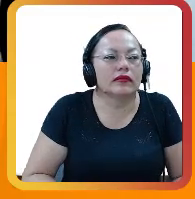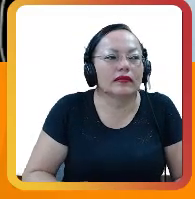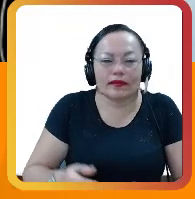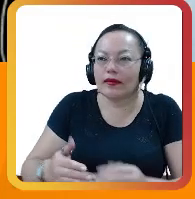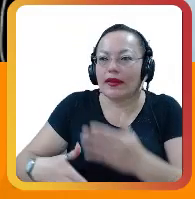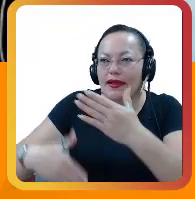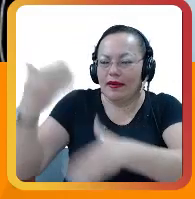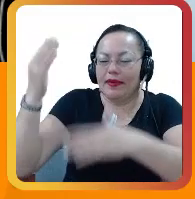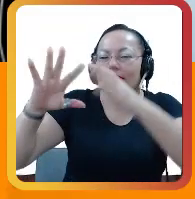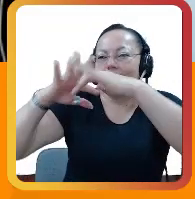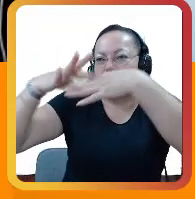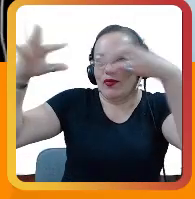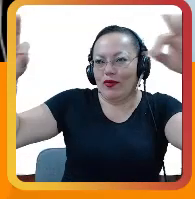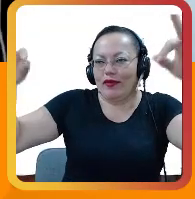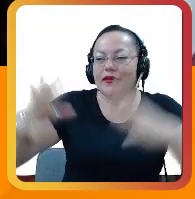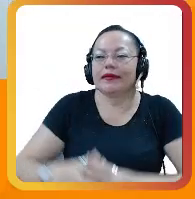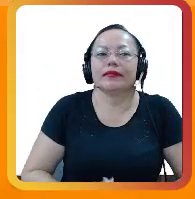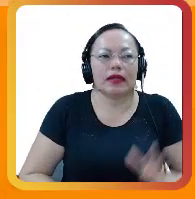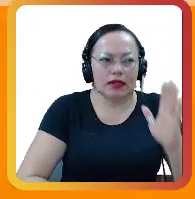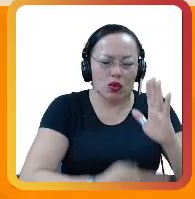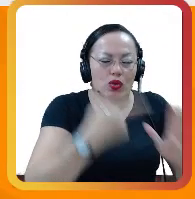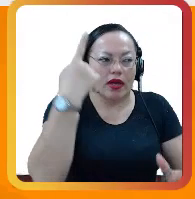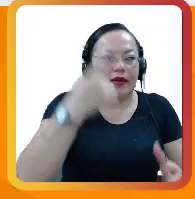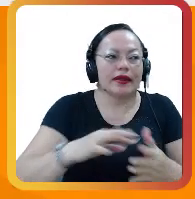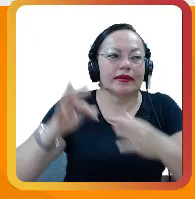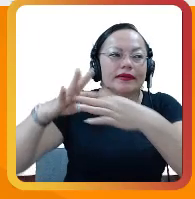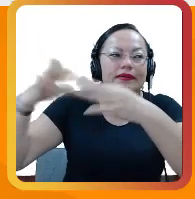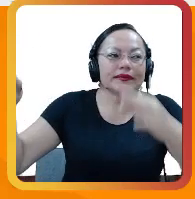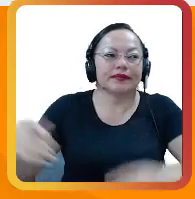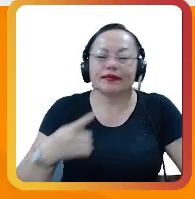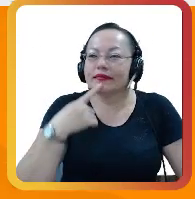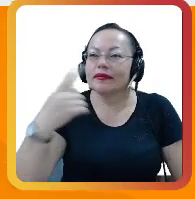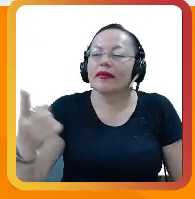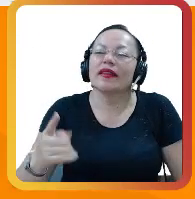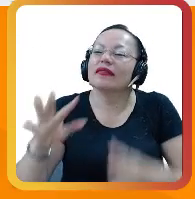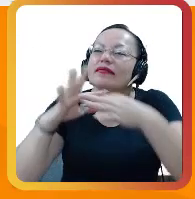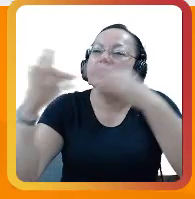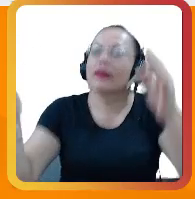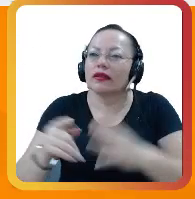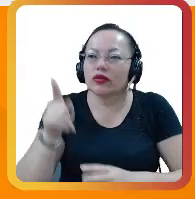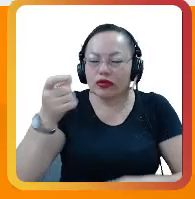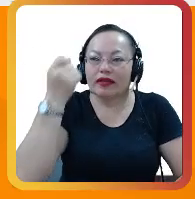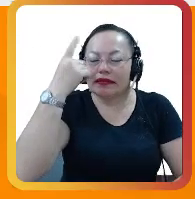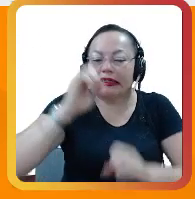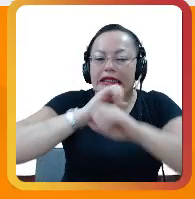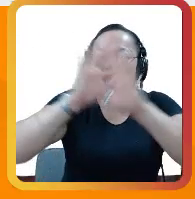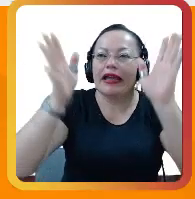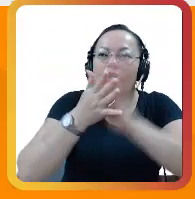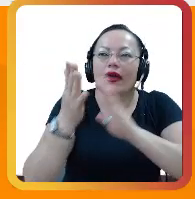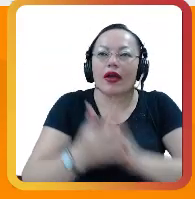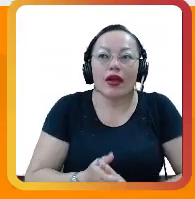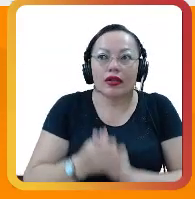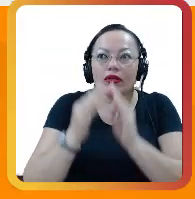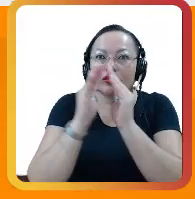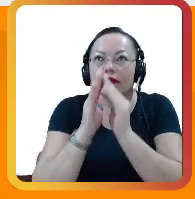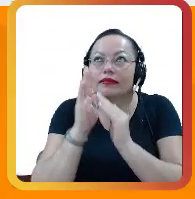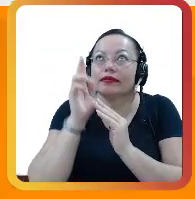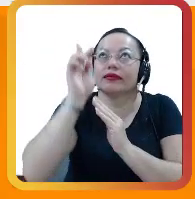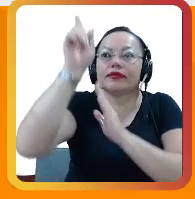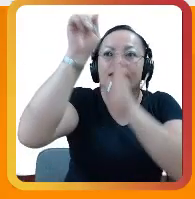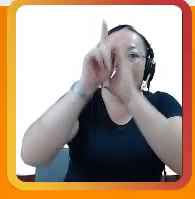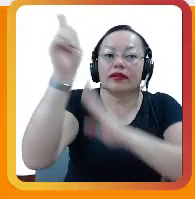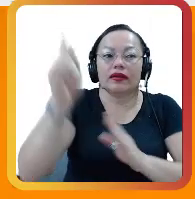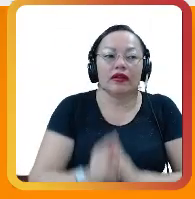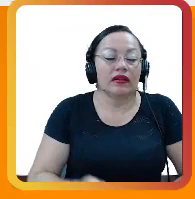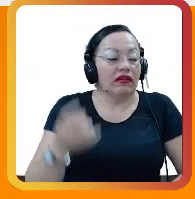Arranquemos con la frase. De una vez. Dice. La frase dice: "Ten claro que a la cima no llegarás superando a los